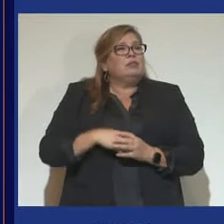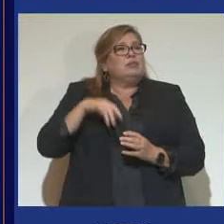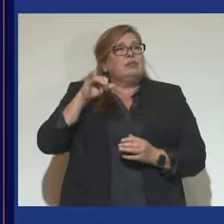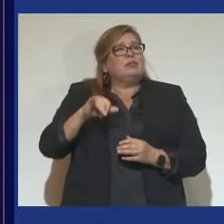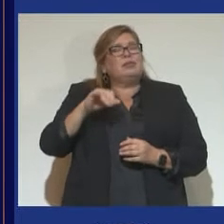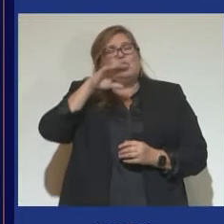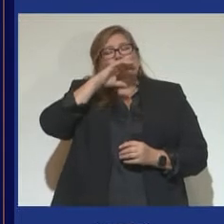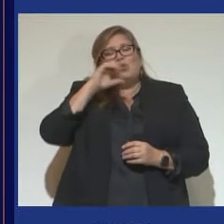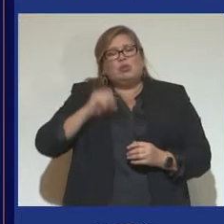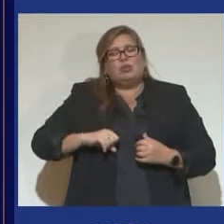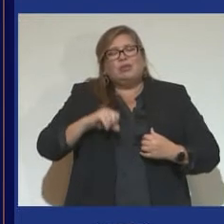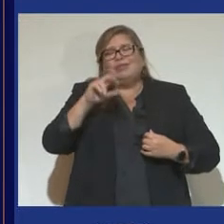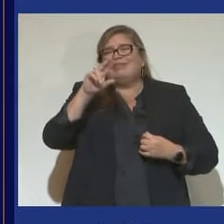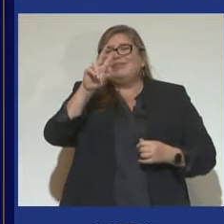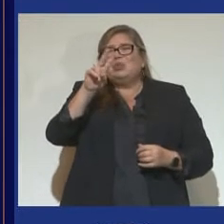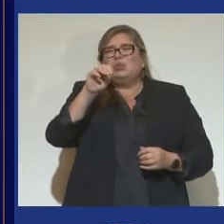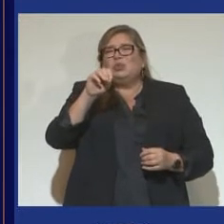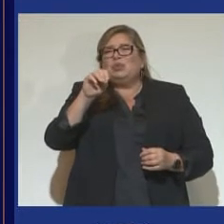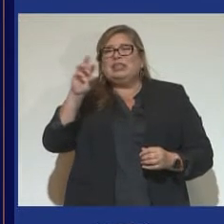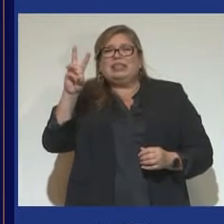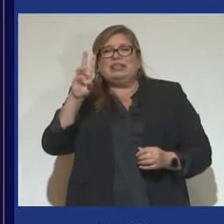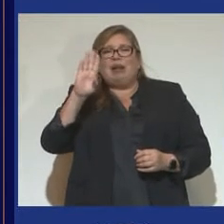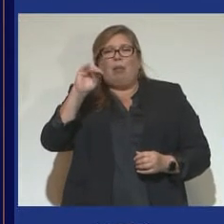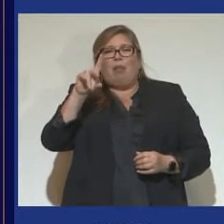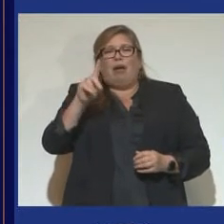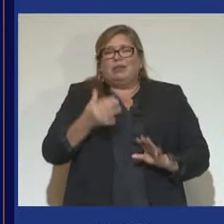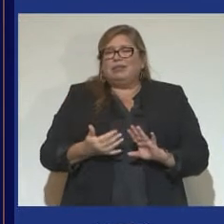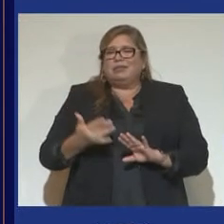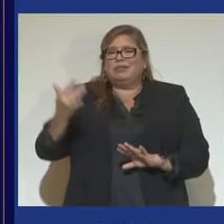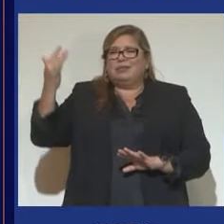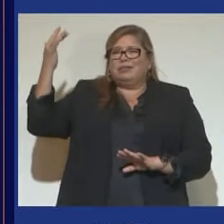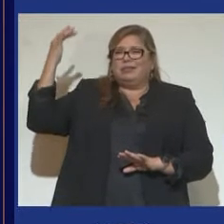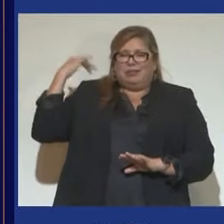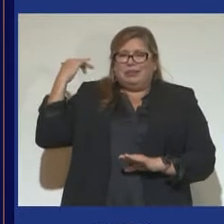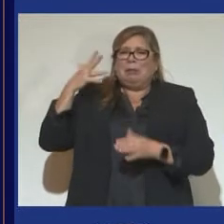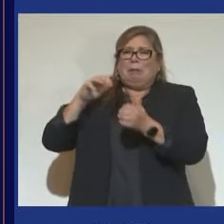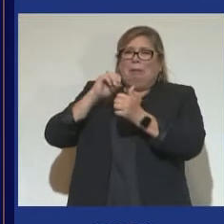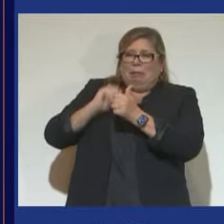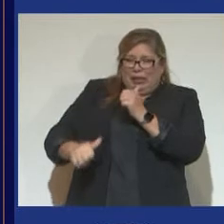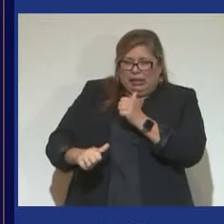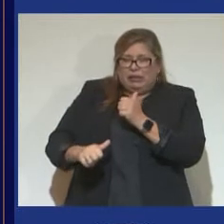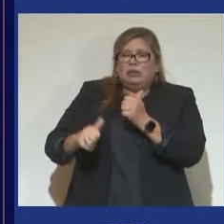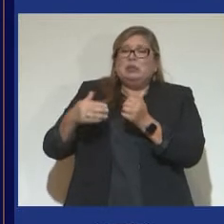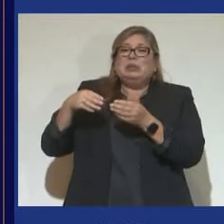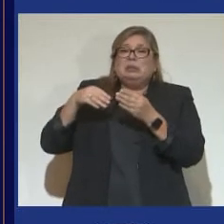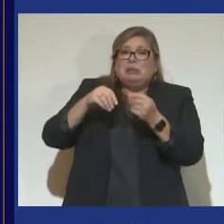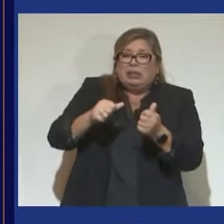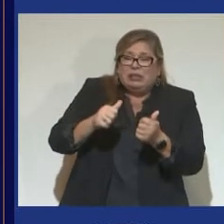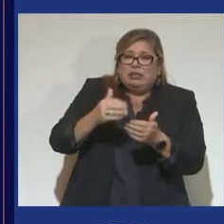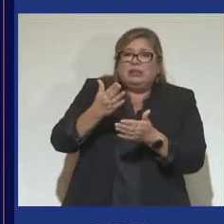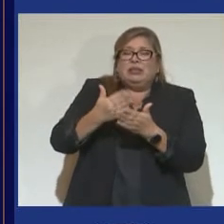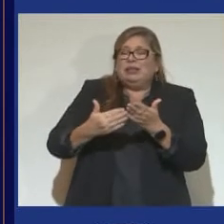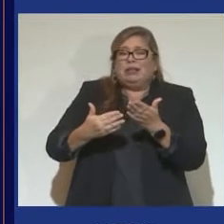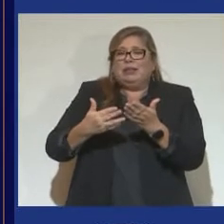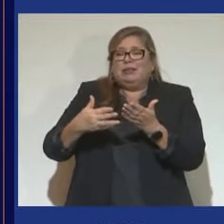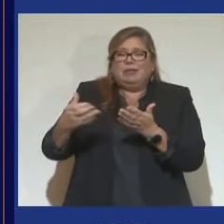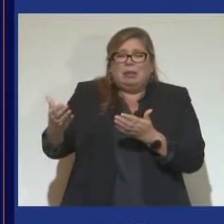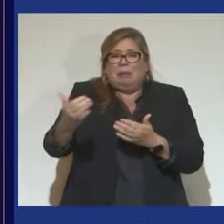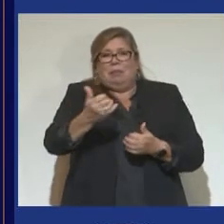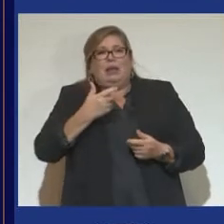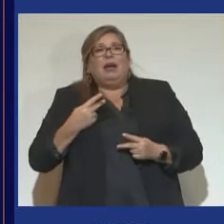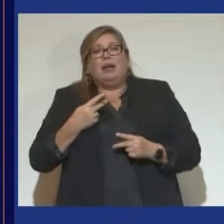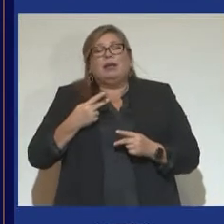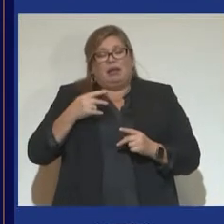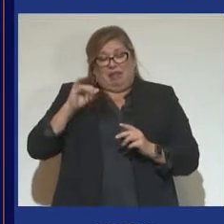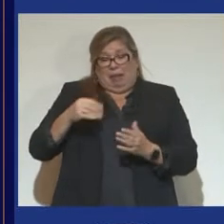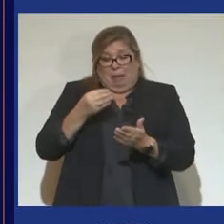es un bono que fue aprobado gran parte del dinero había sido aprobado y mucho